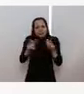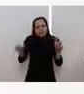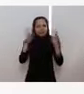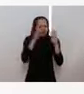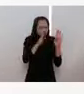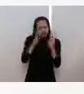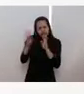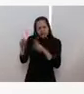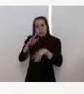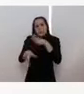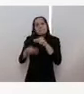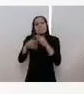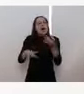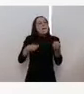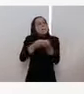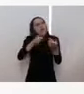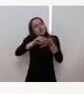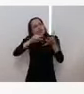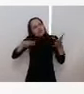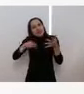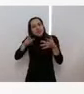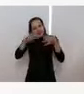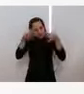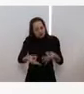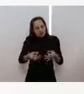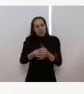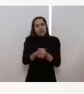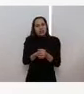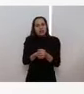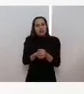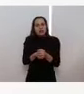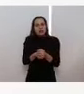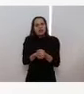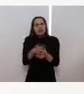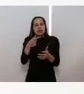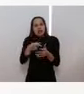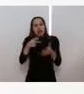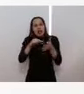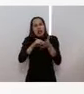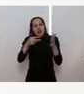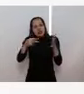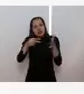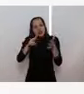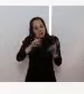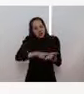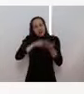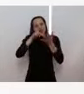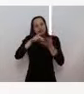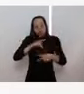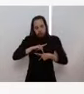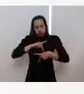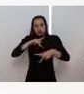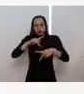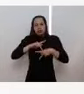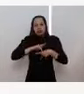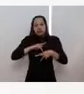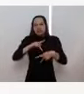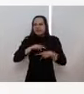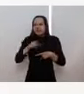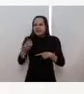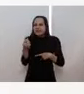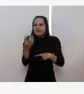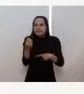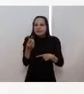desde allá con el apoyo la tecnología se implementó la telerehabilitación terapia respiratoria realizó 85 mil